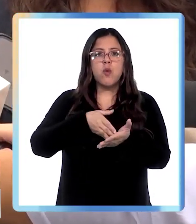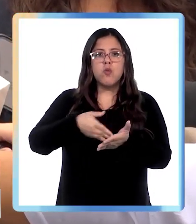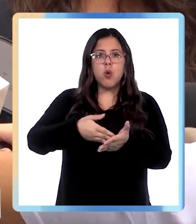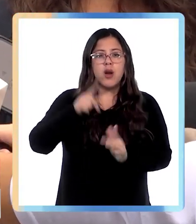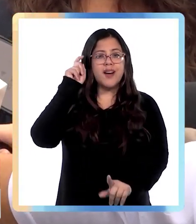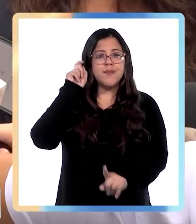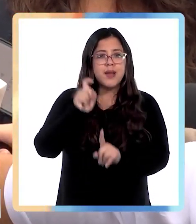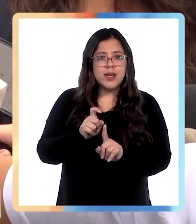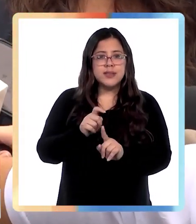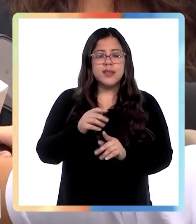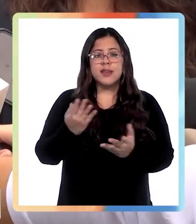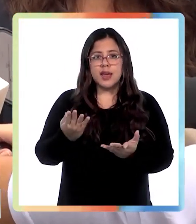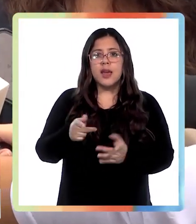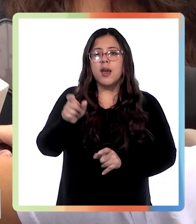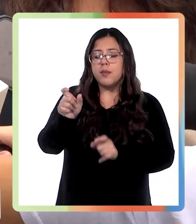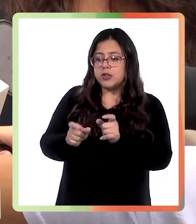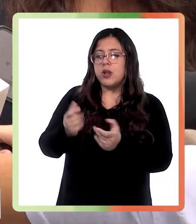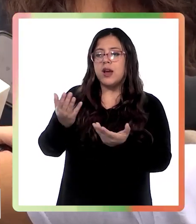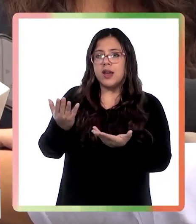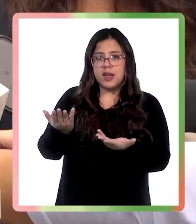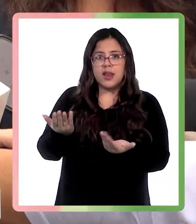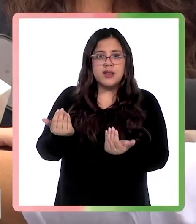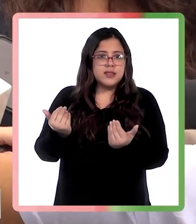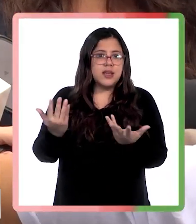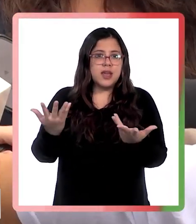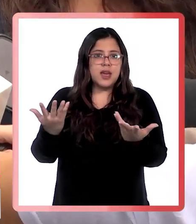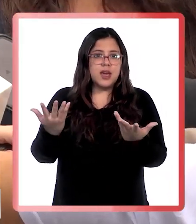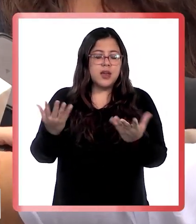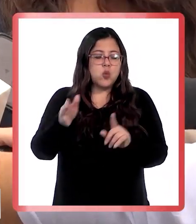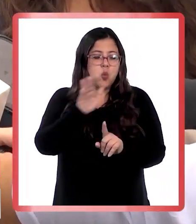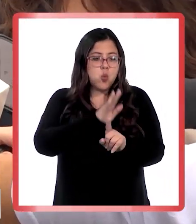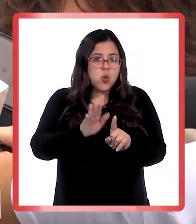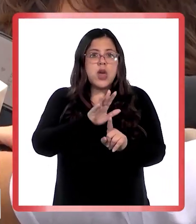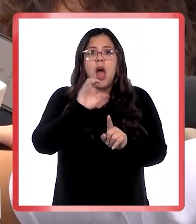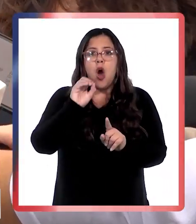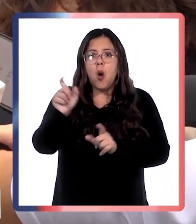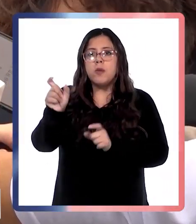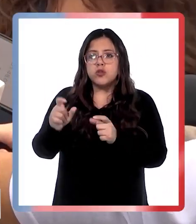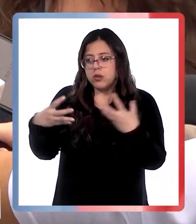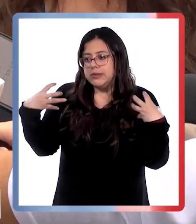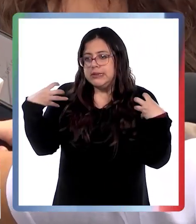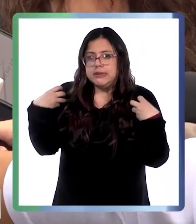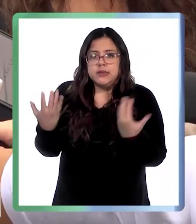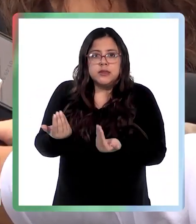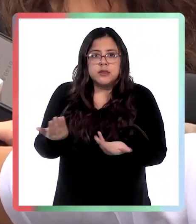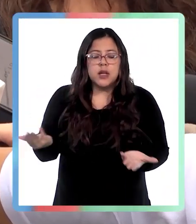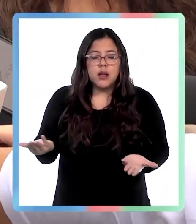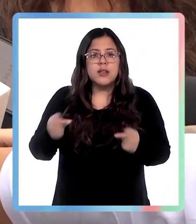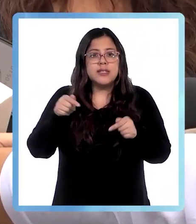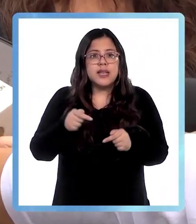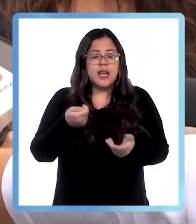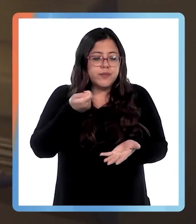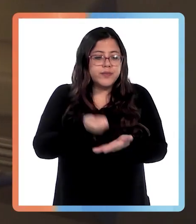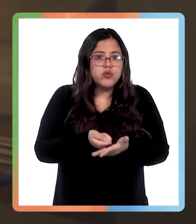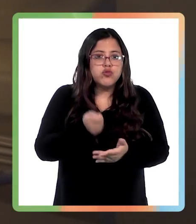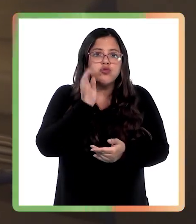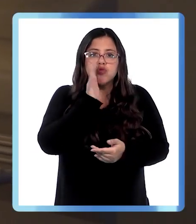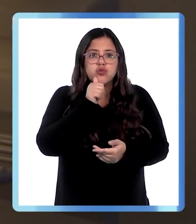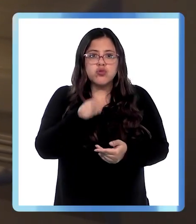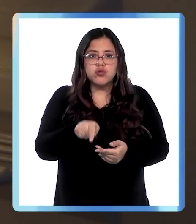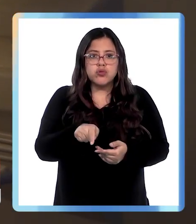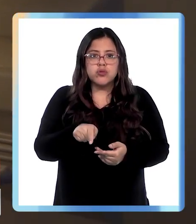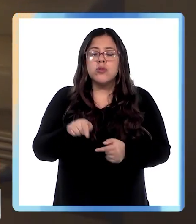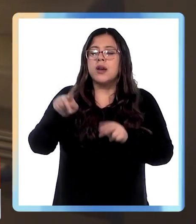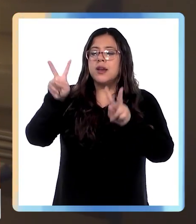y la prioridad la van a tener las personas que realizan cuidado o que requieren cuidado y este cuidado se realiza de manera no remunerada